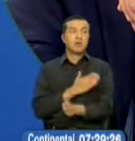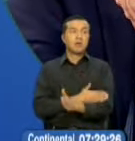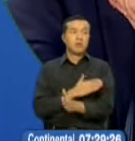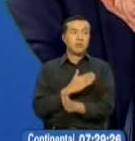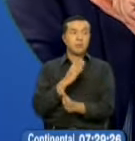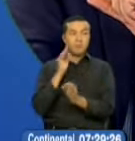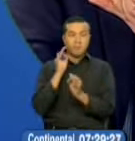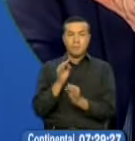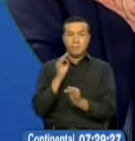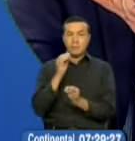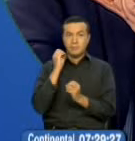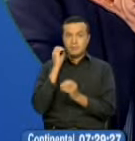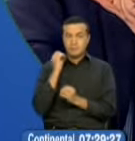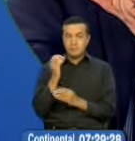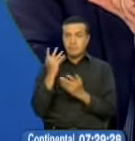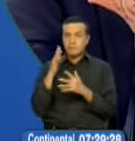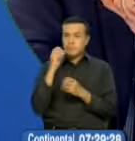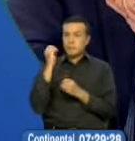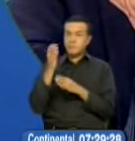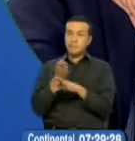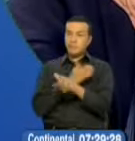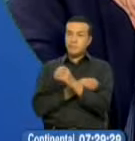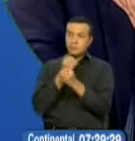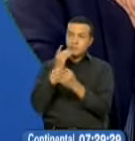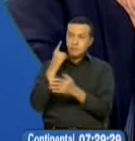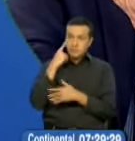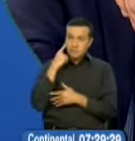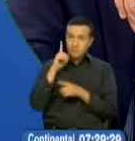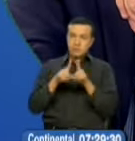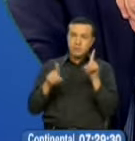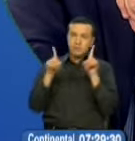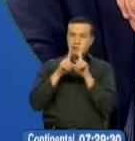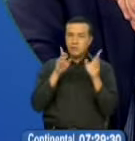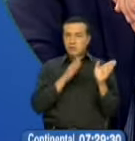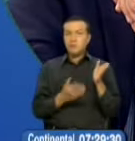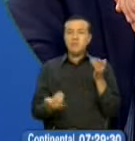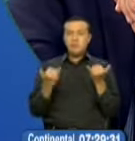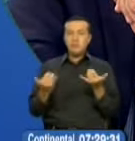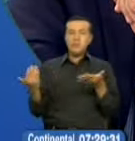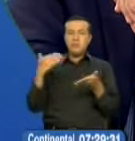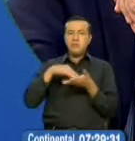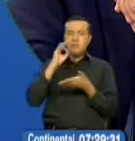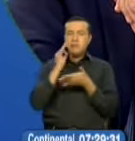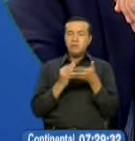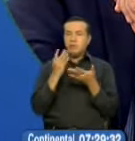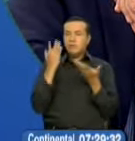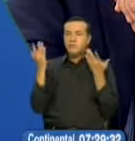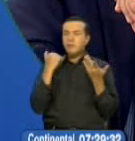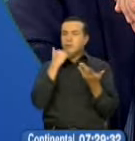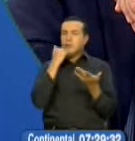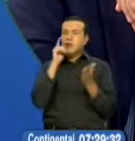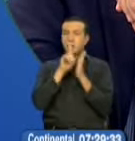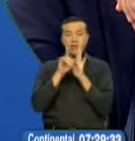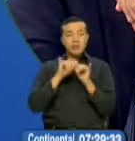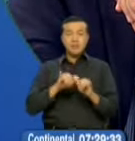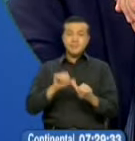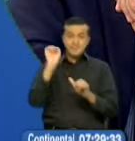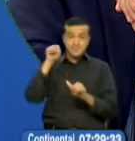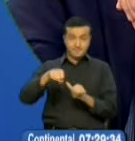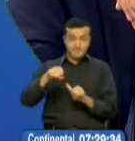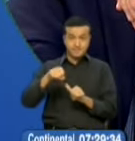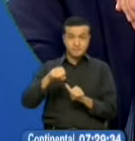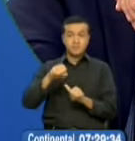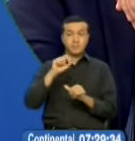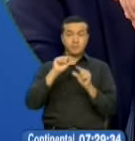las impugnaciones formales, todavía del resultado de este recuento se pueden interponer recursos, por si acaso.